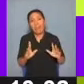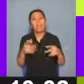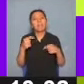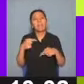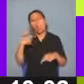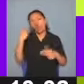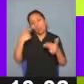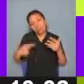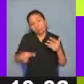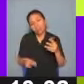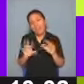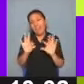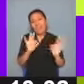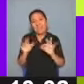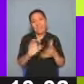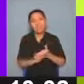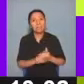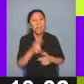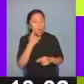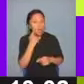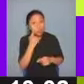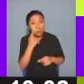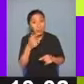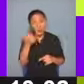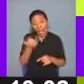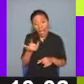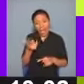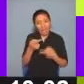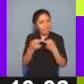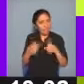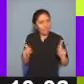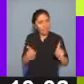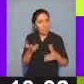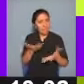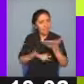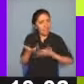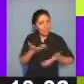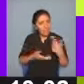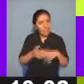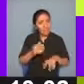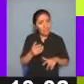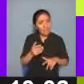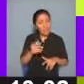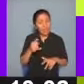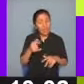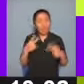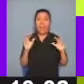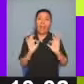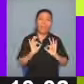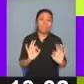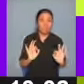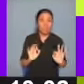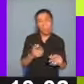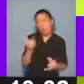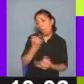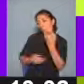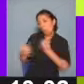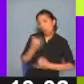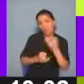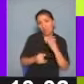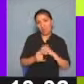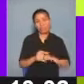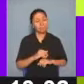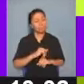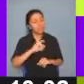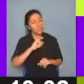da esa información también el municipio tiene distintas actividades no que se llevan a cabo ahora también en durante verano puedes mencionar algunas Sí